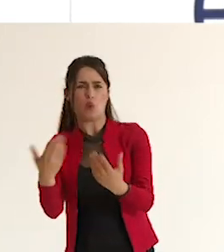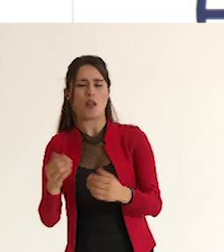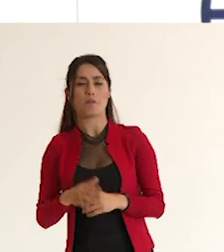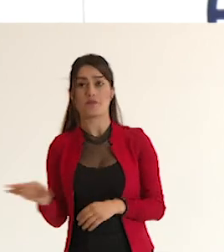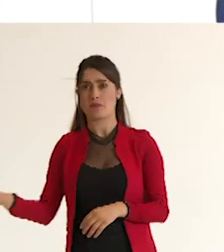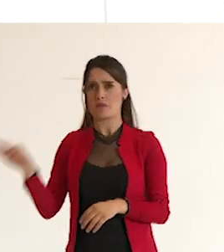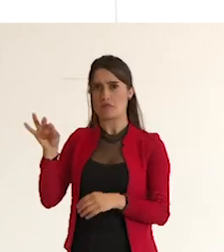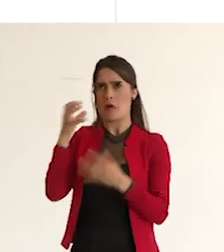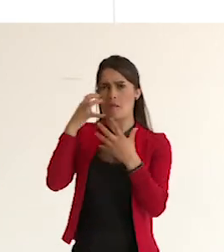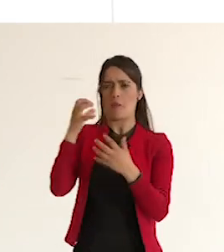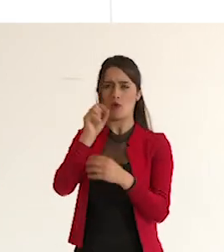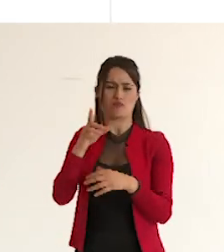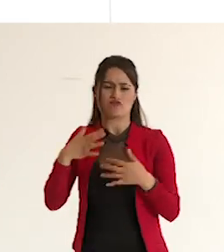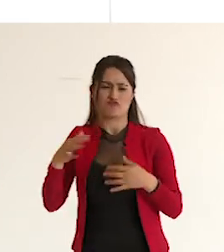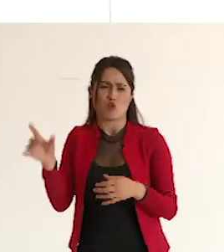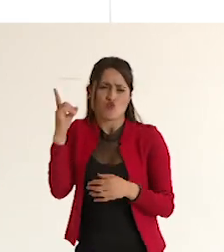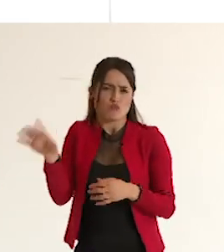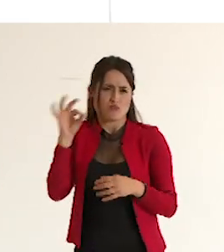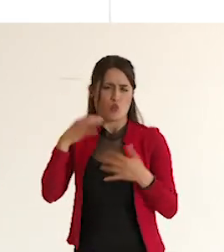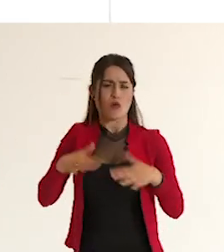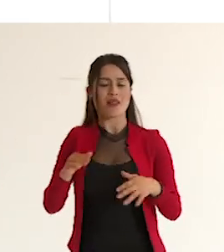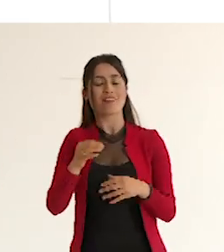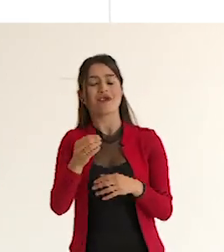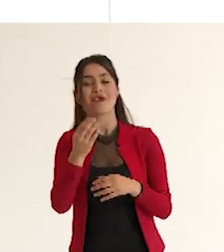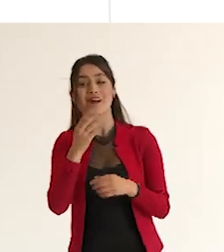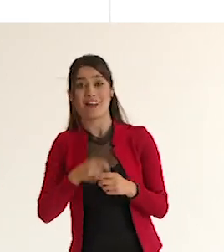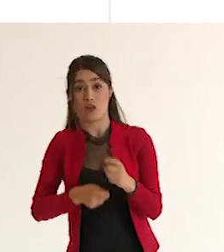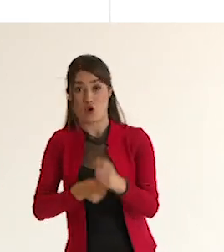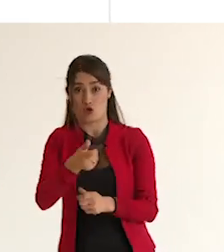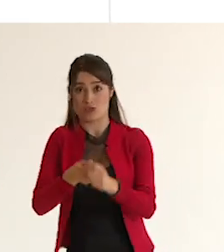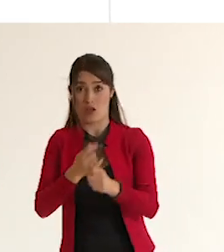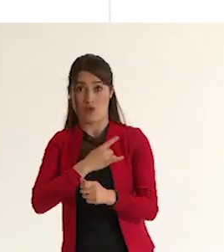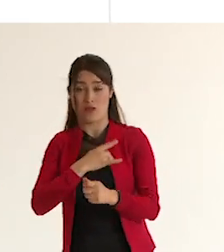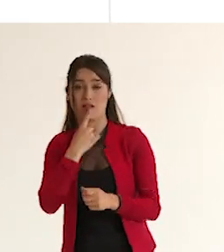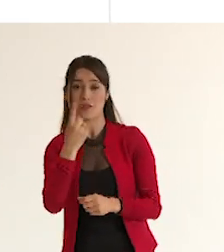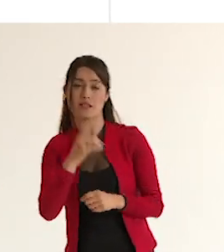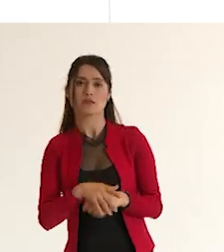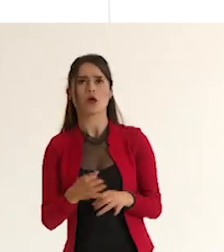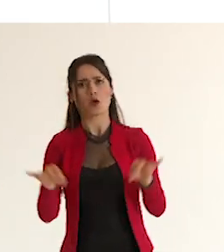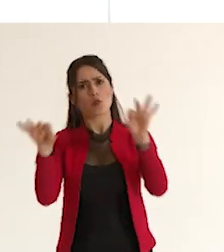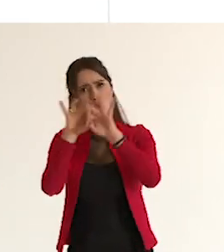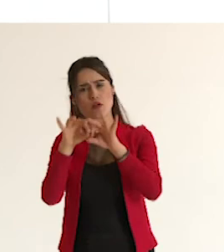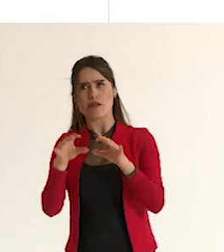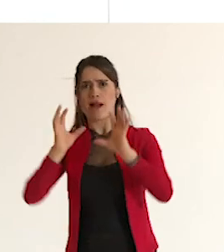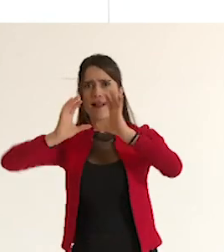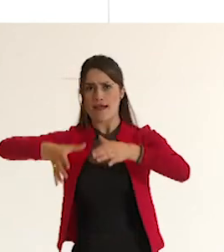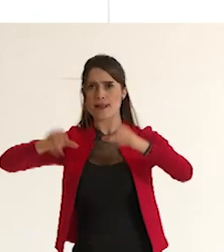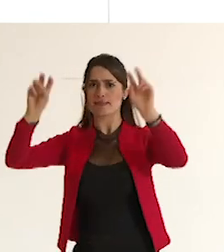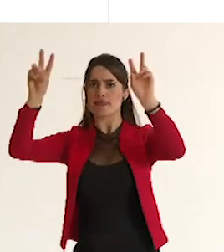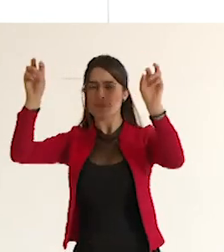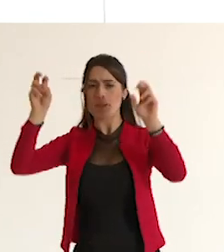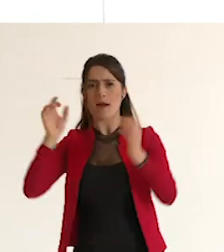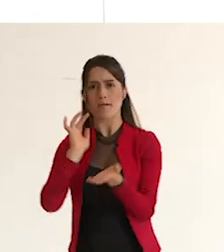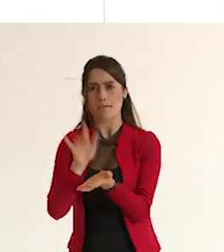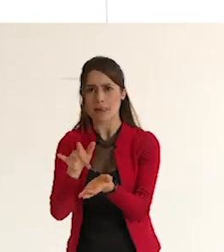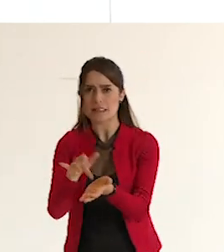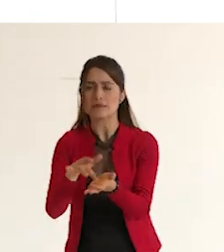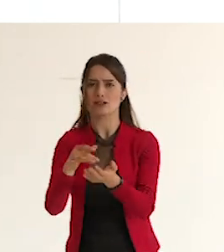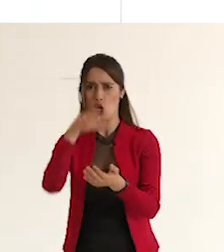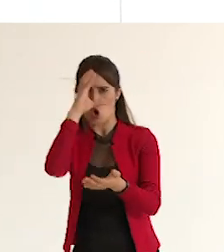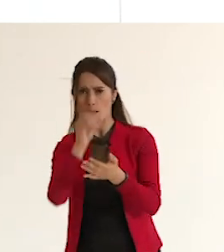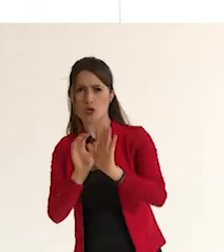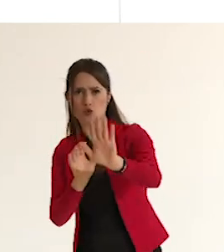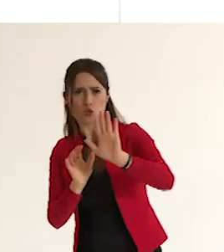pero a mí me parece interesante lo que hay considero que las distintas formas de analizar temas que involucran la participación de las personas y escuchar los puntos de vista